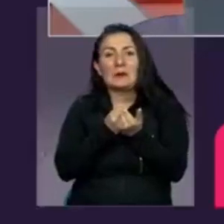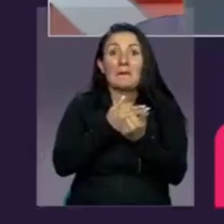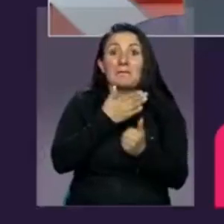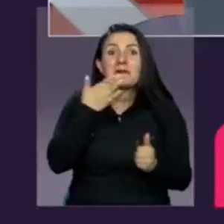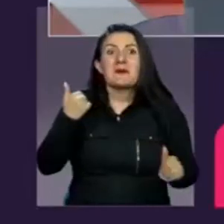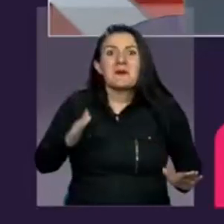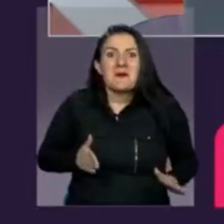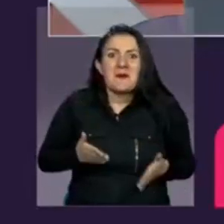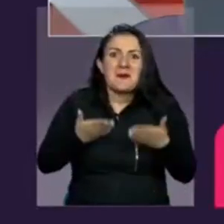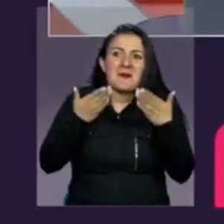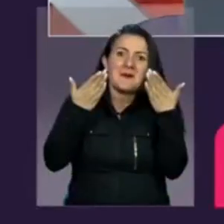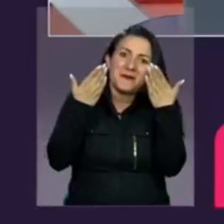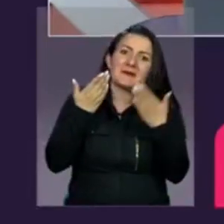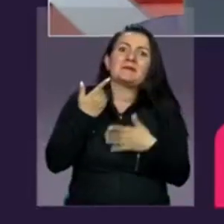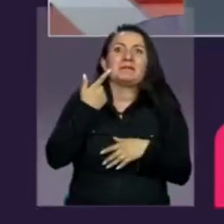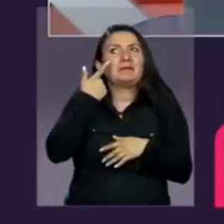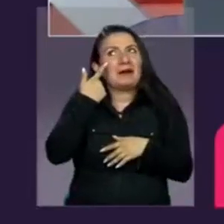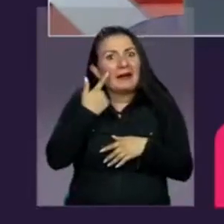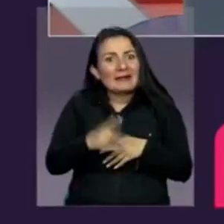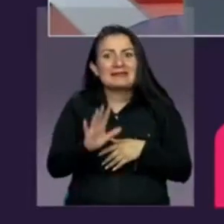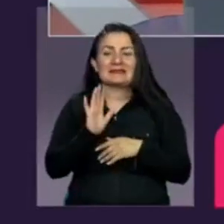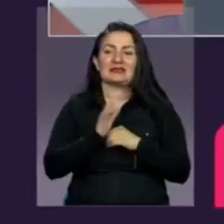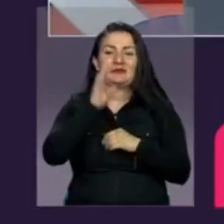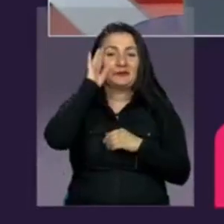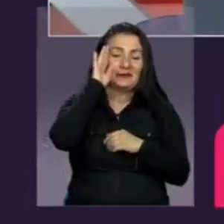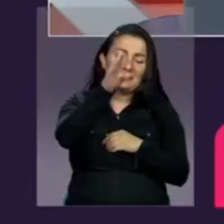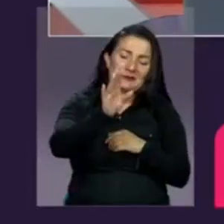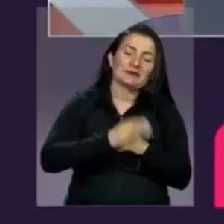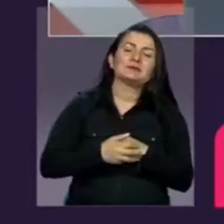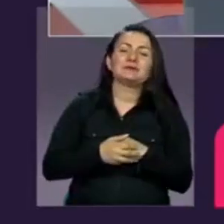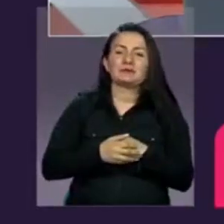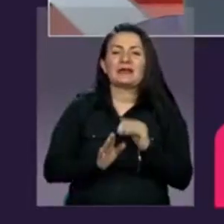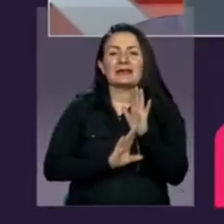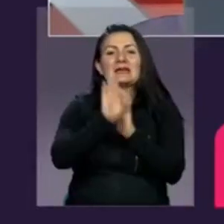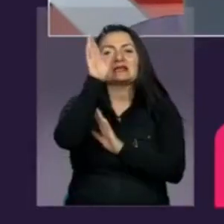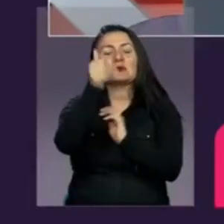tiene un mejor aire en el futuro pensando en el desarrollo del deporte femenino.